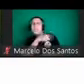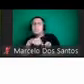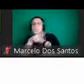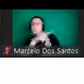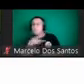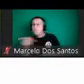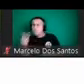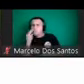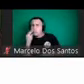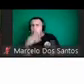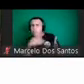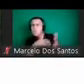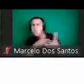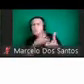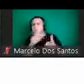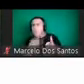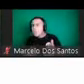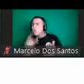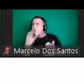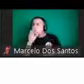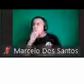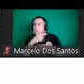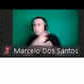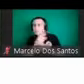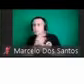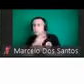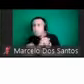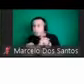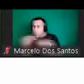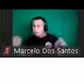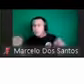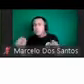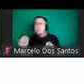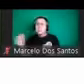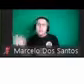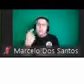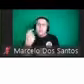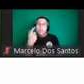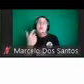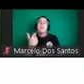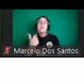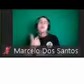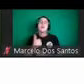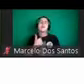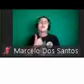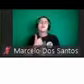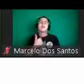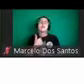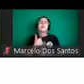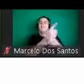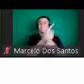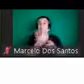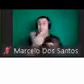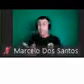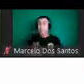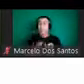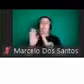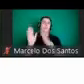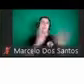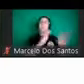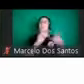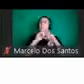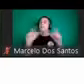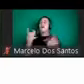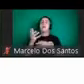¿verdad? Y ahí es donde tenemos que identificar cómo se dicen los apoyos, ¿verdad? ¿Qué son los apoyos? Son